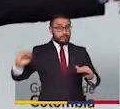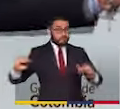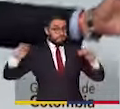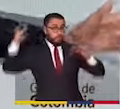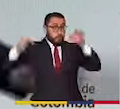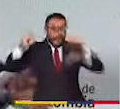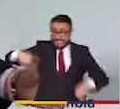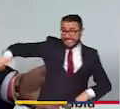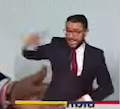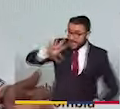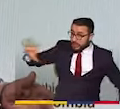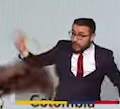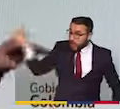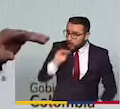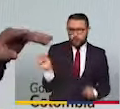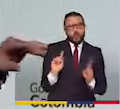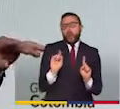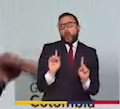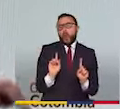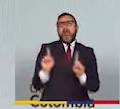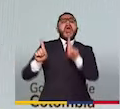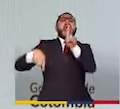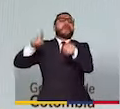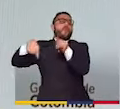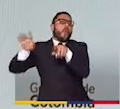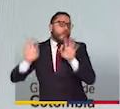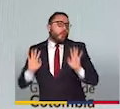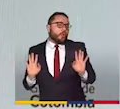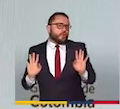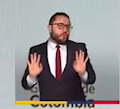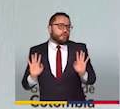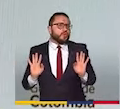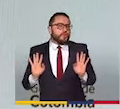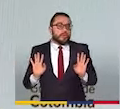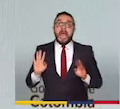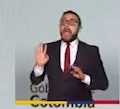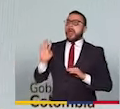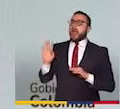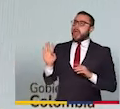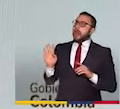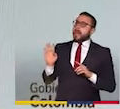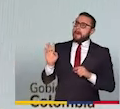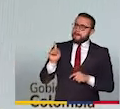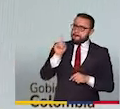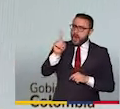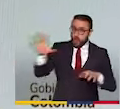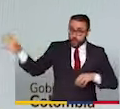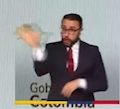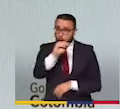estigmatización colectiva, ¿no? Unos. ¿Por qué unos?